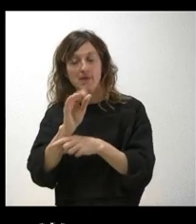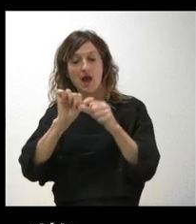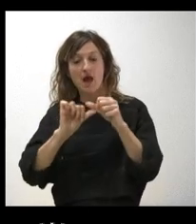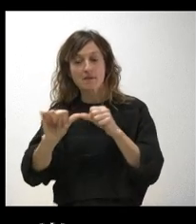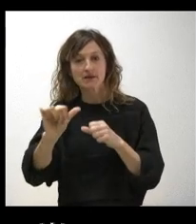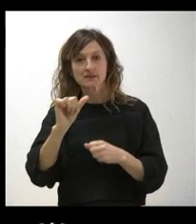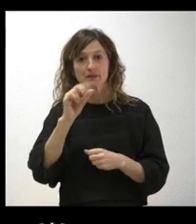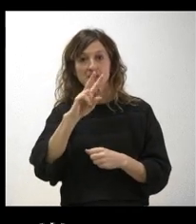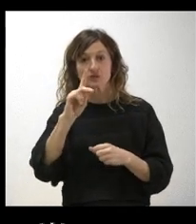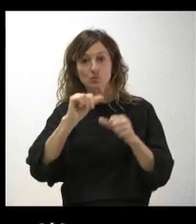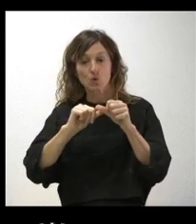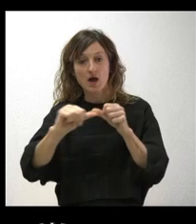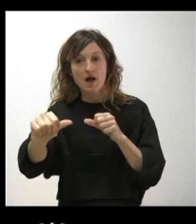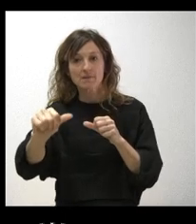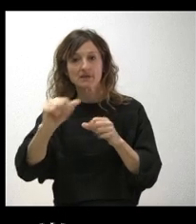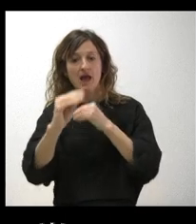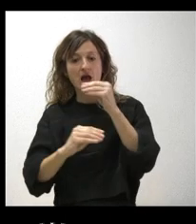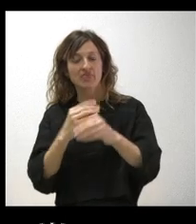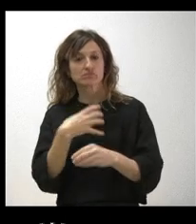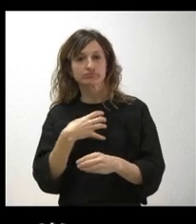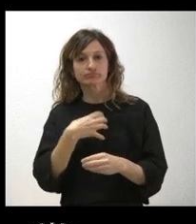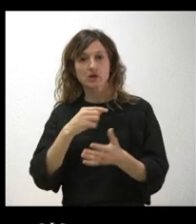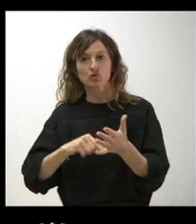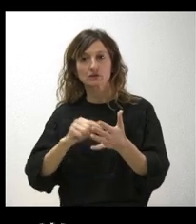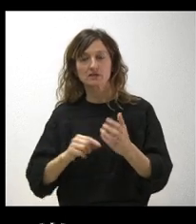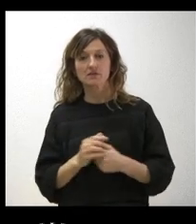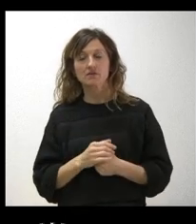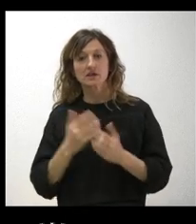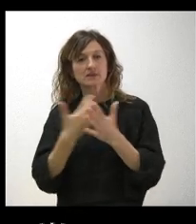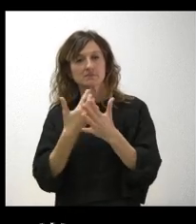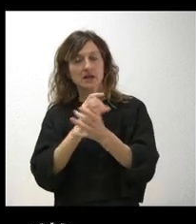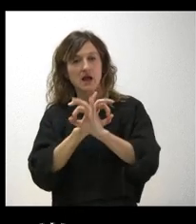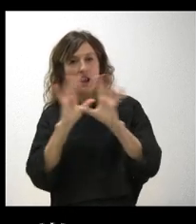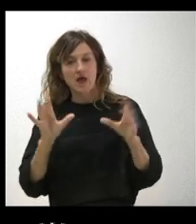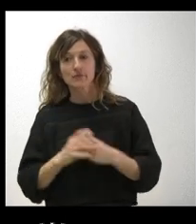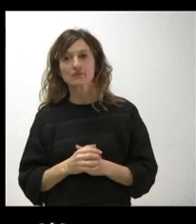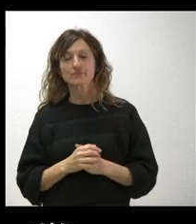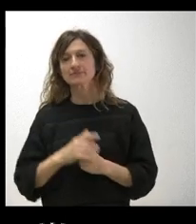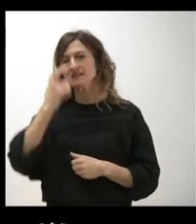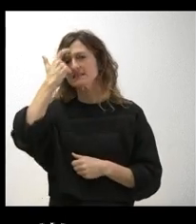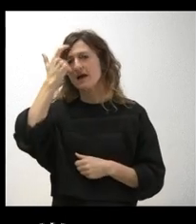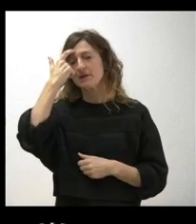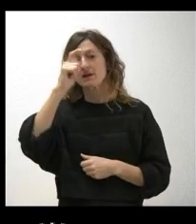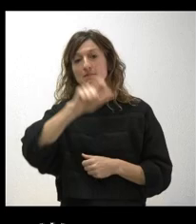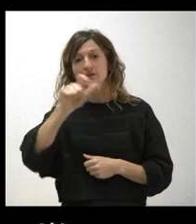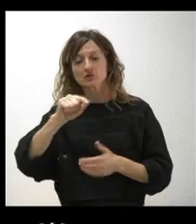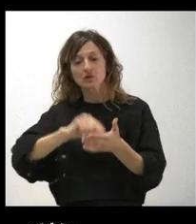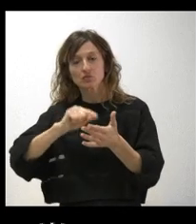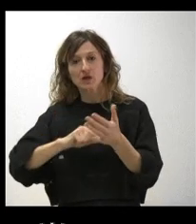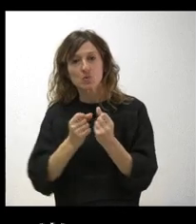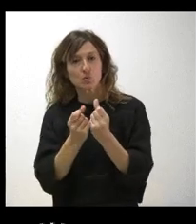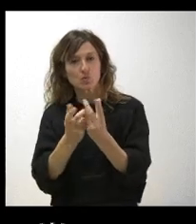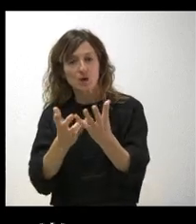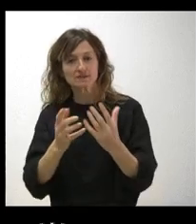2021 no no se podía realizar esta contratación si nos puede aclarar este aspecto y saber más o menos Cuántas personas están contratadas